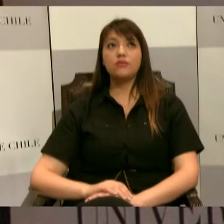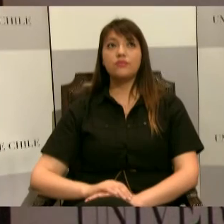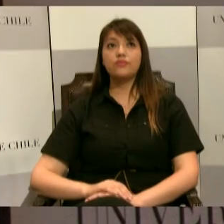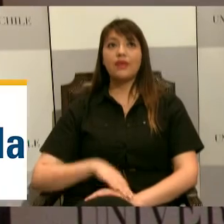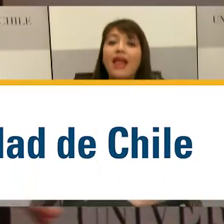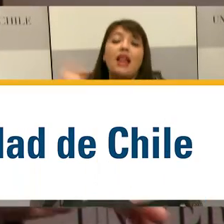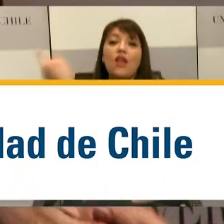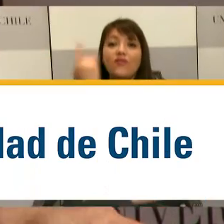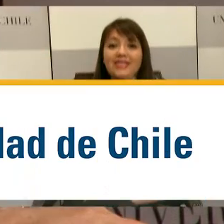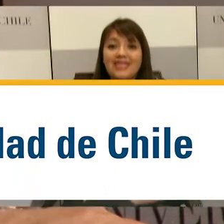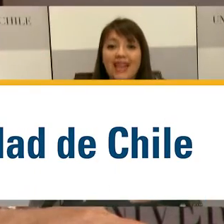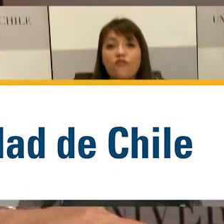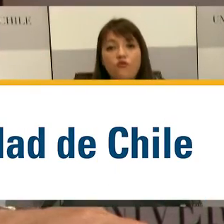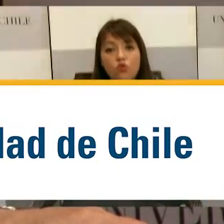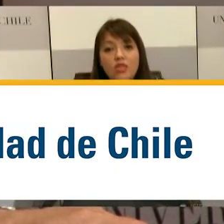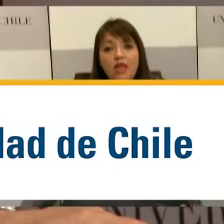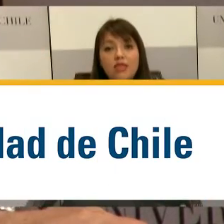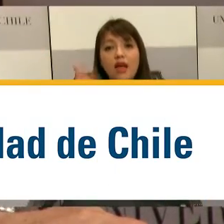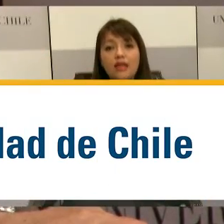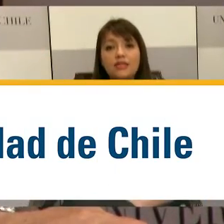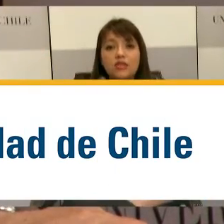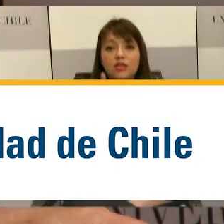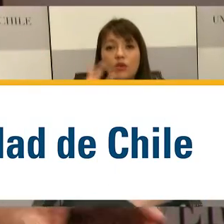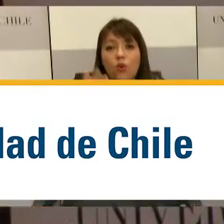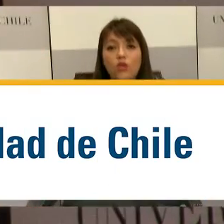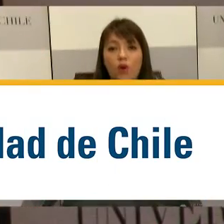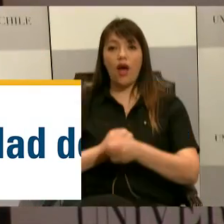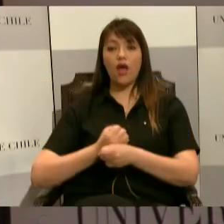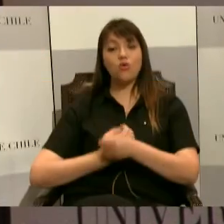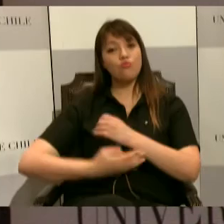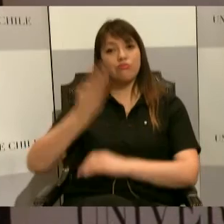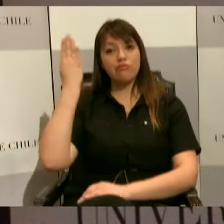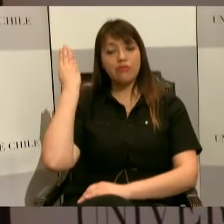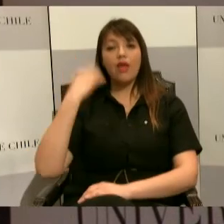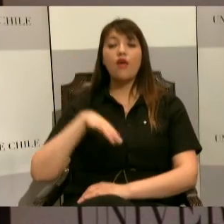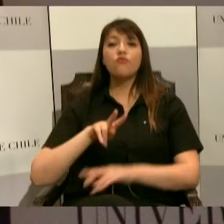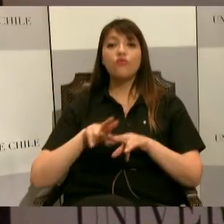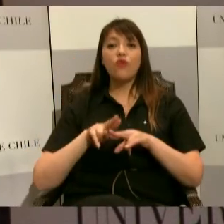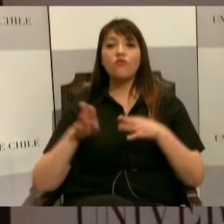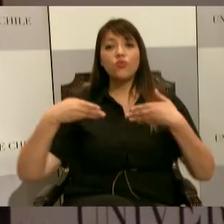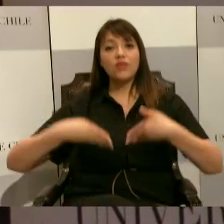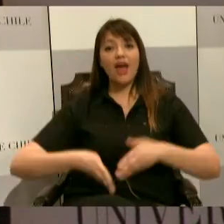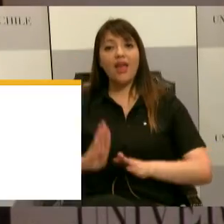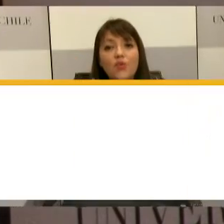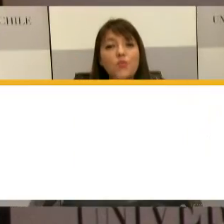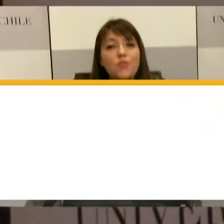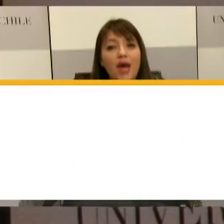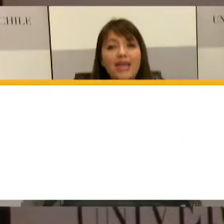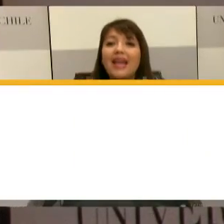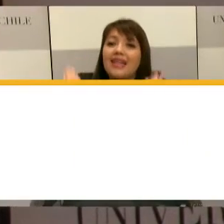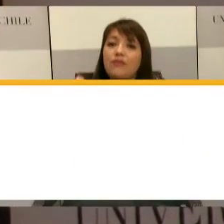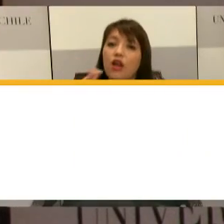La Universidad de Chile fue fundada hace 174 años. Fue fundada por un país que la necesitaba